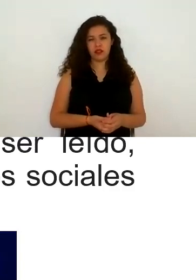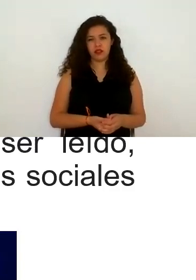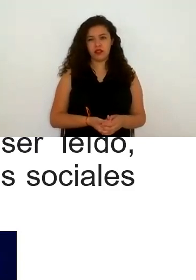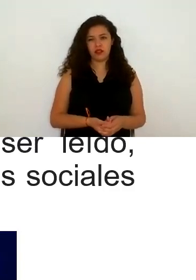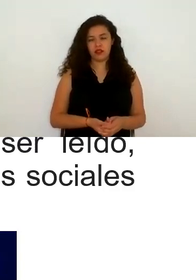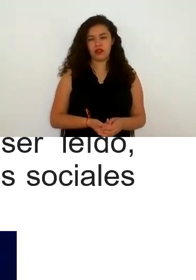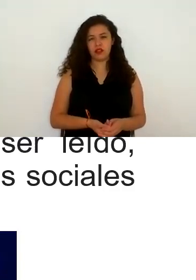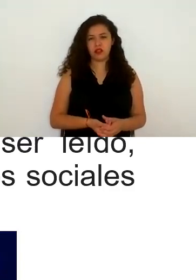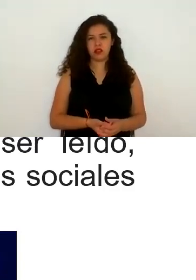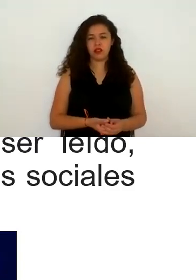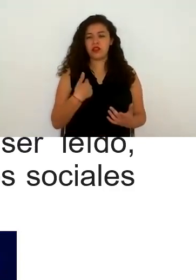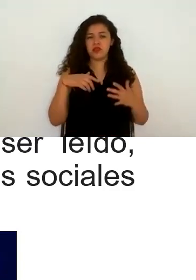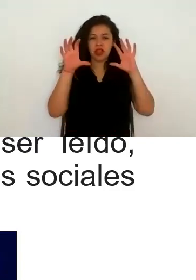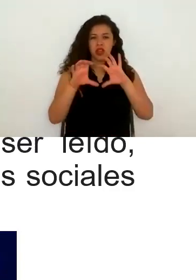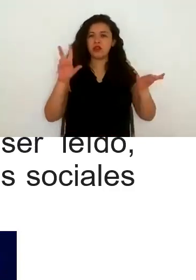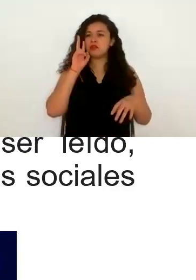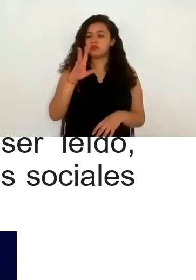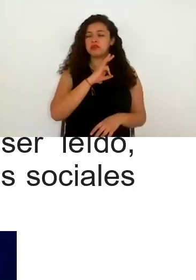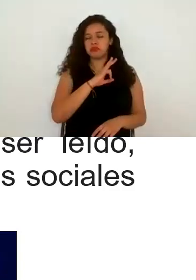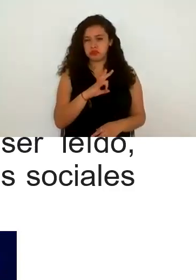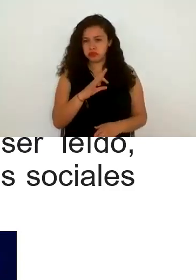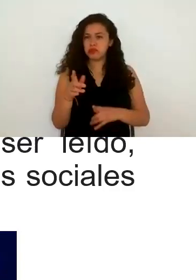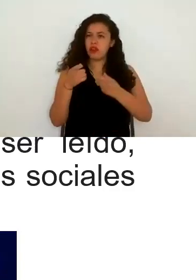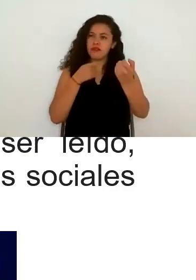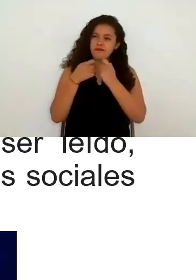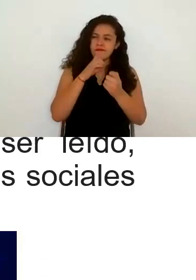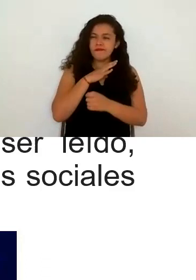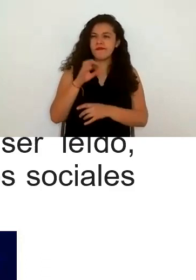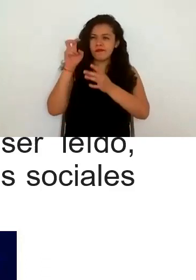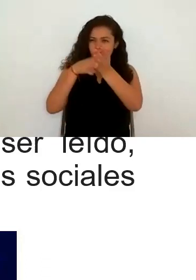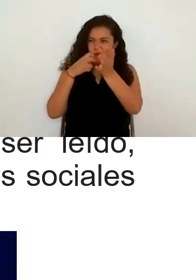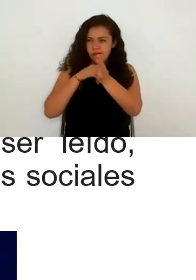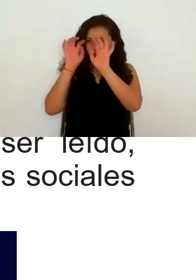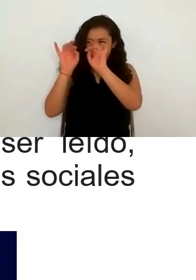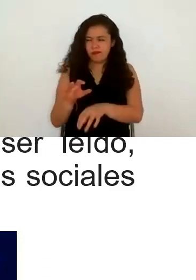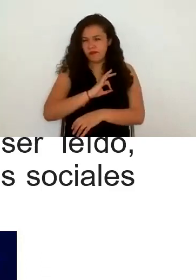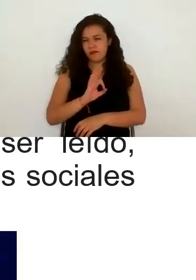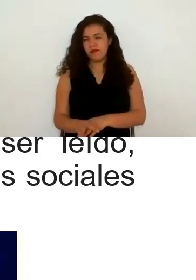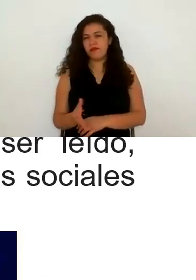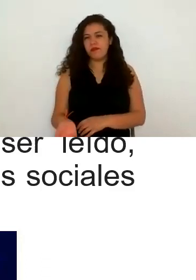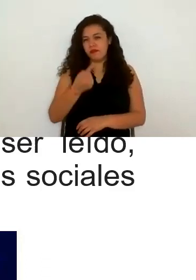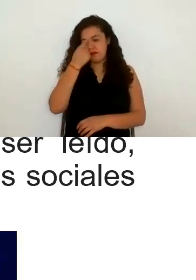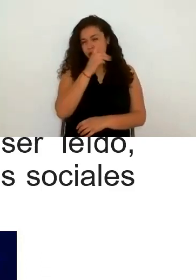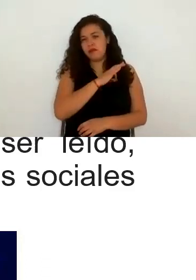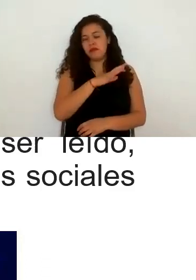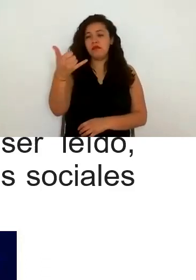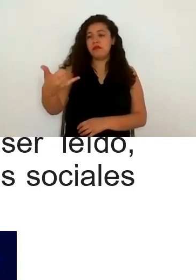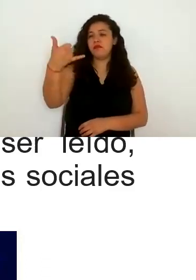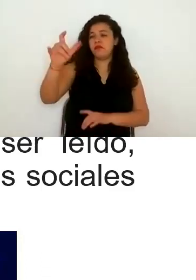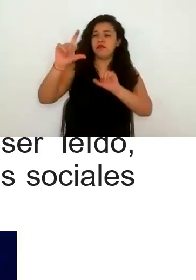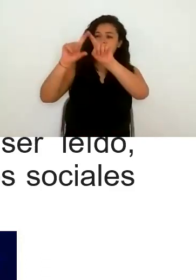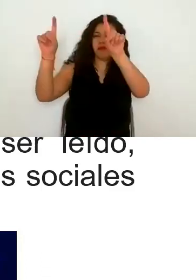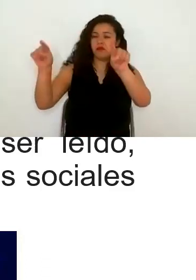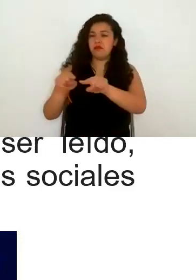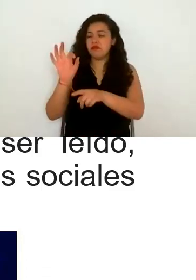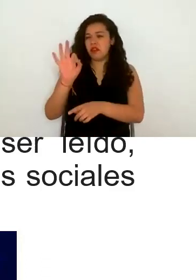con esta computadora, ¿no? O a través de podría ser hasta del dispositivo telefónico,